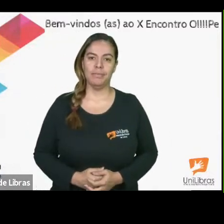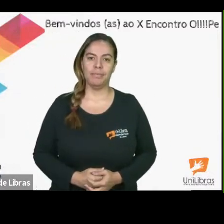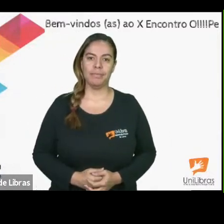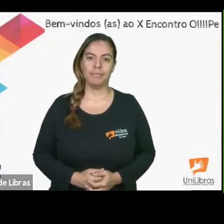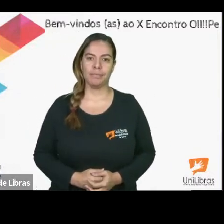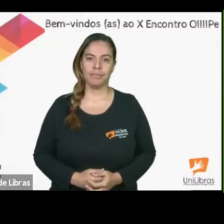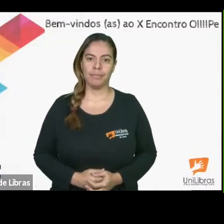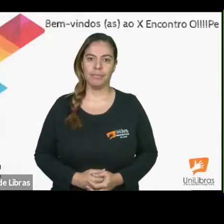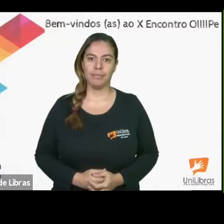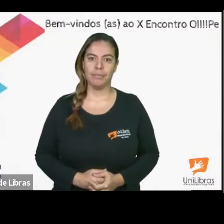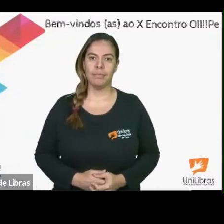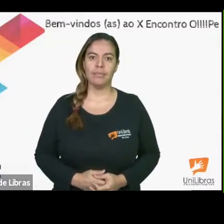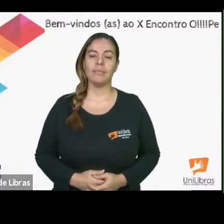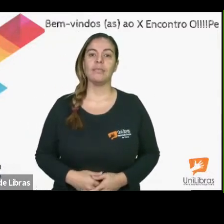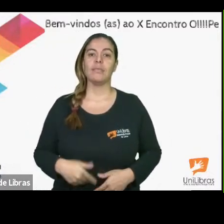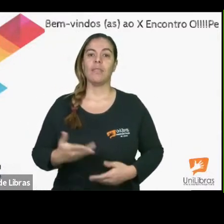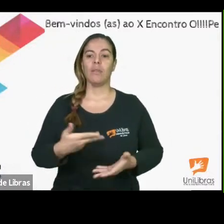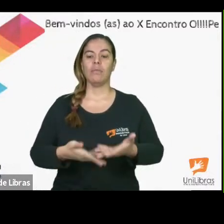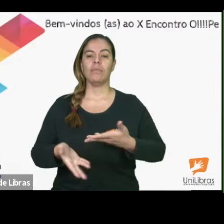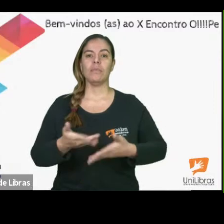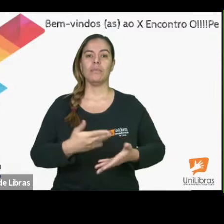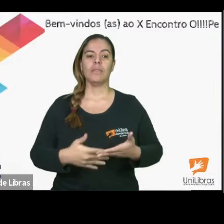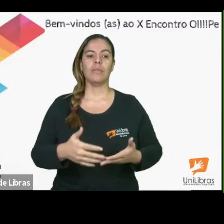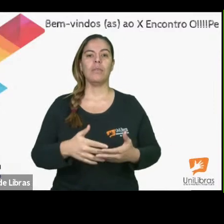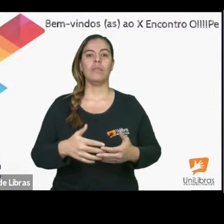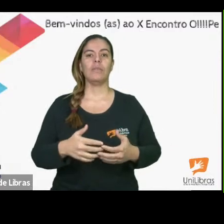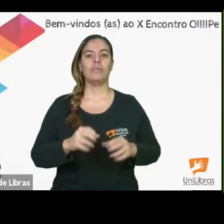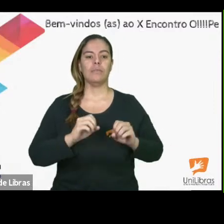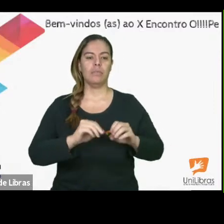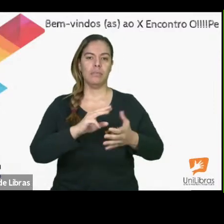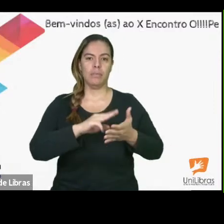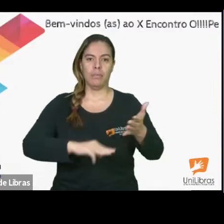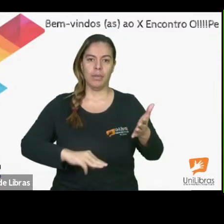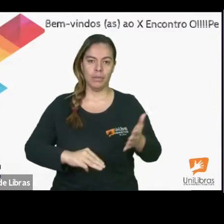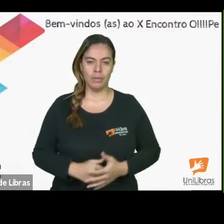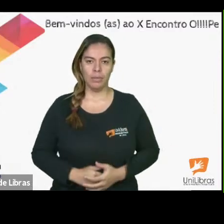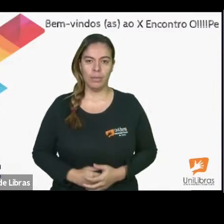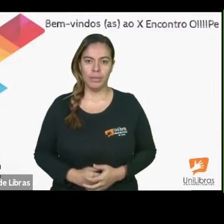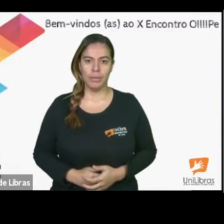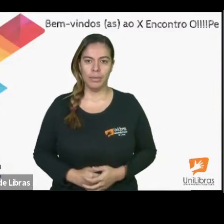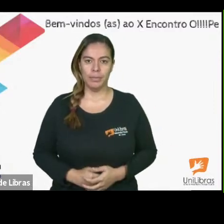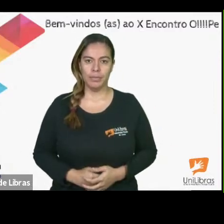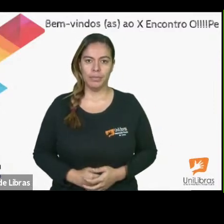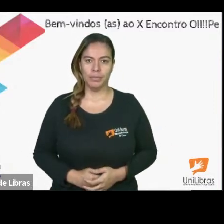Antes era un salvaje y ahora es un civilizado en estos términos.